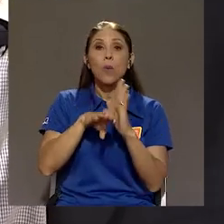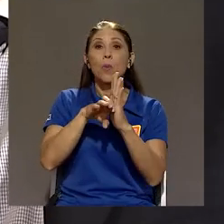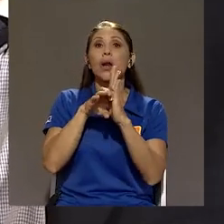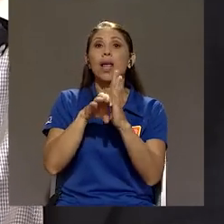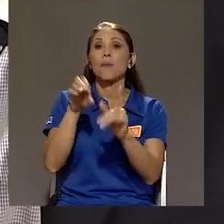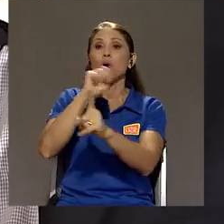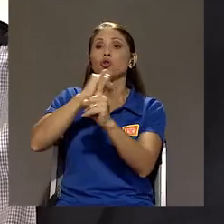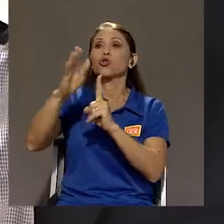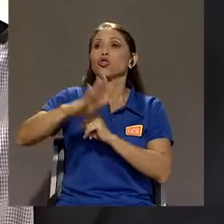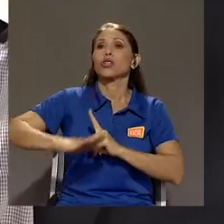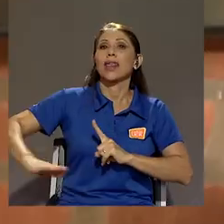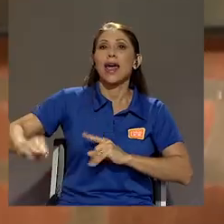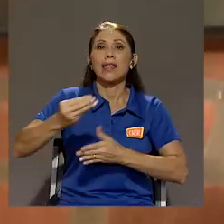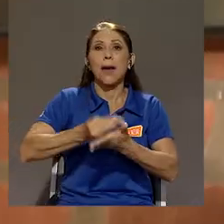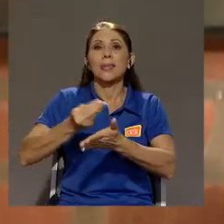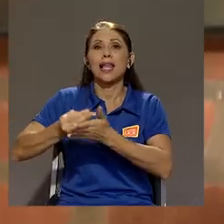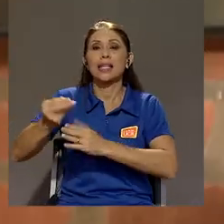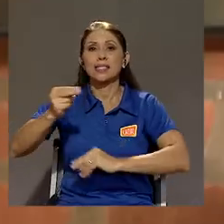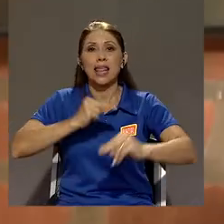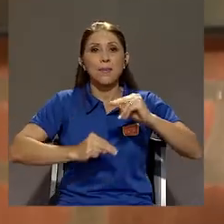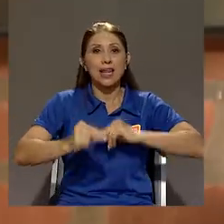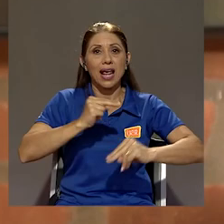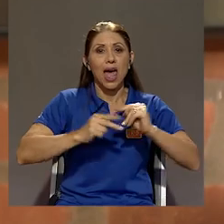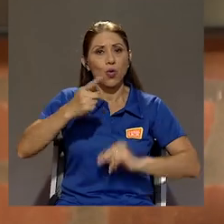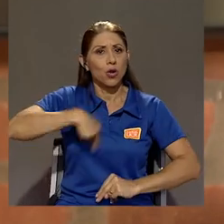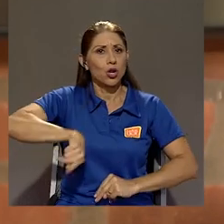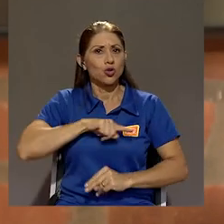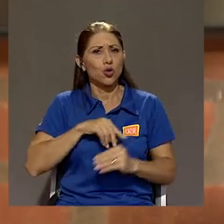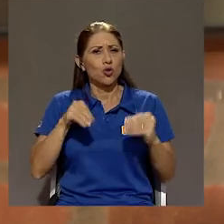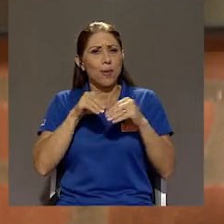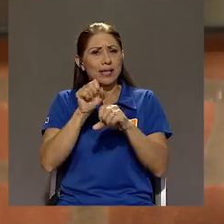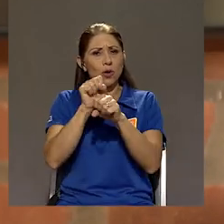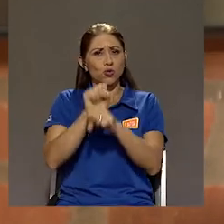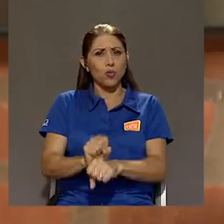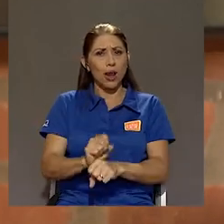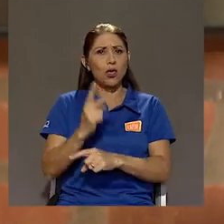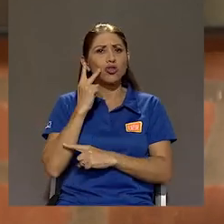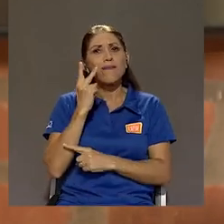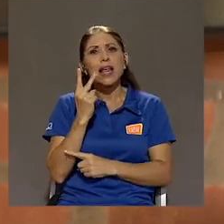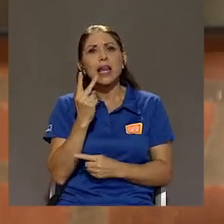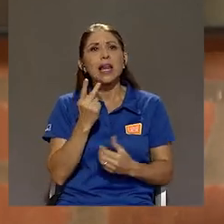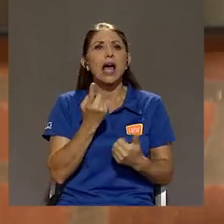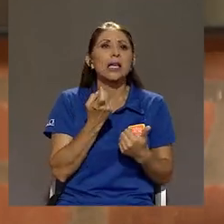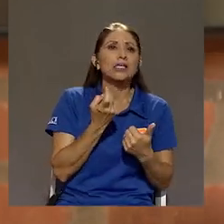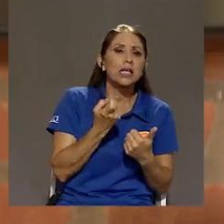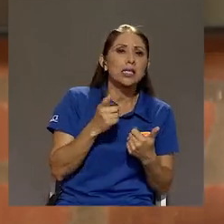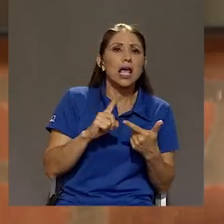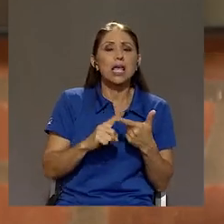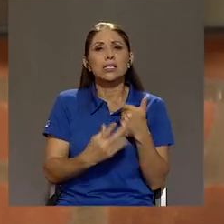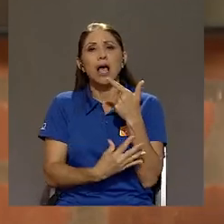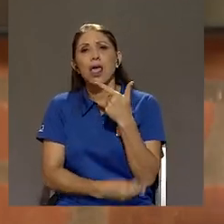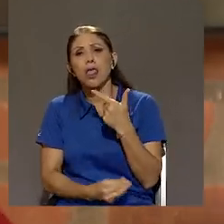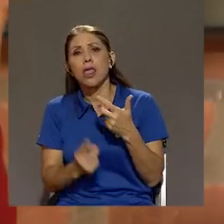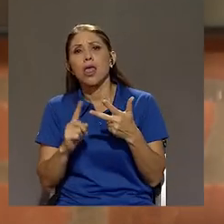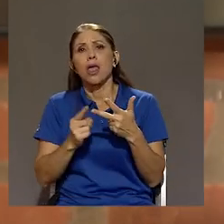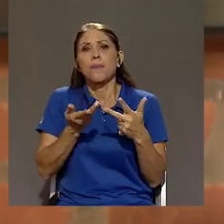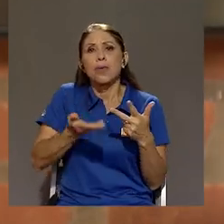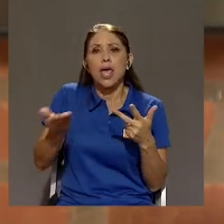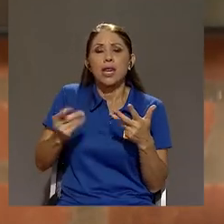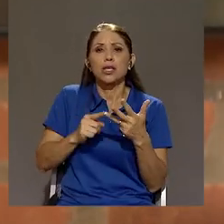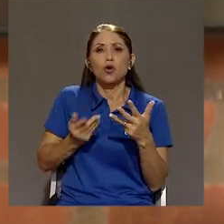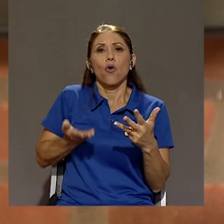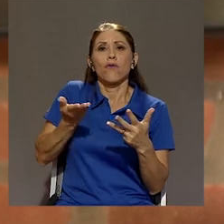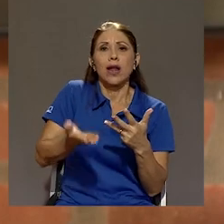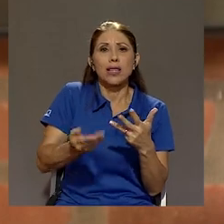una sociedad como la sociedad capitalista de mercado, que nosotros estamos más acostumbrados a verla en términos de escasez y bienes y ofertas y